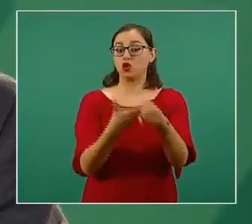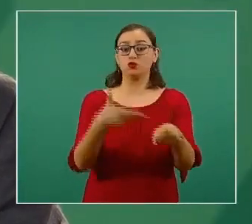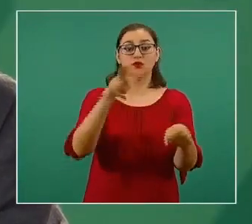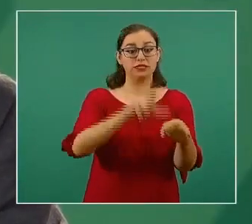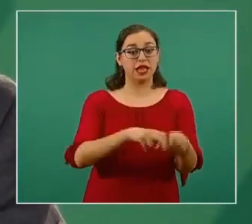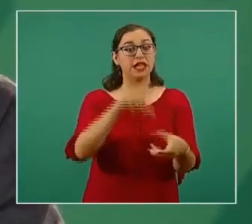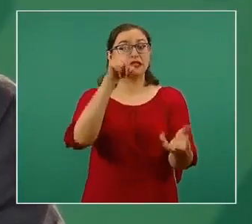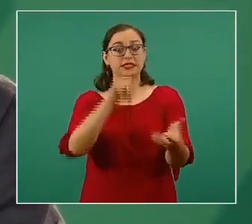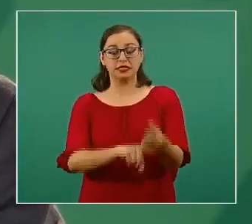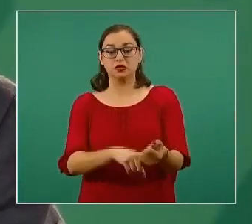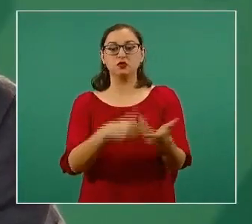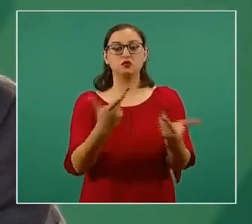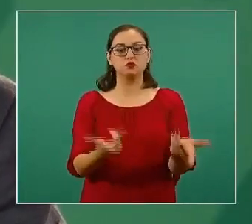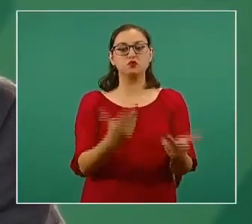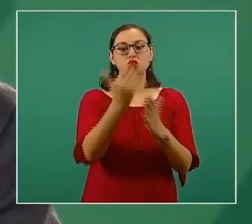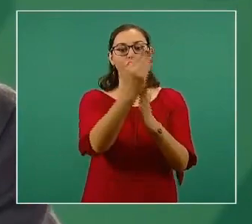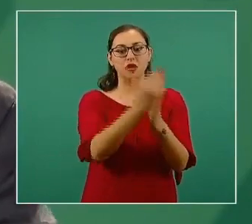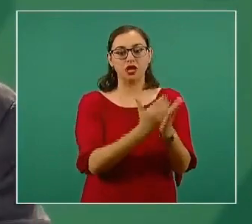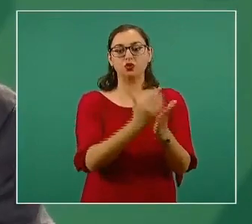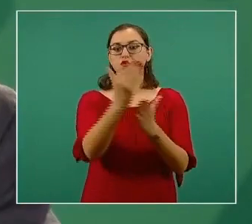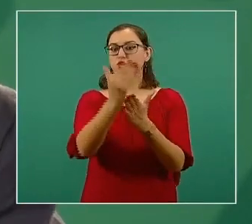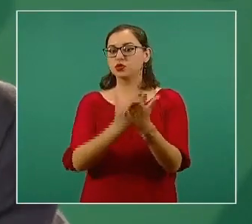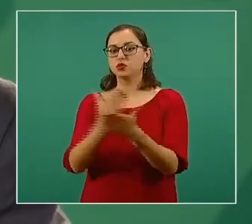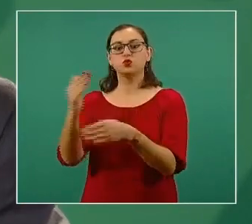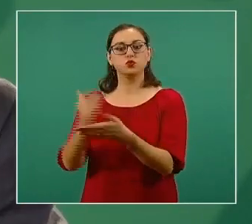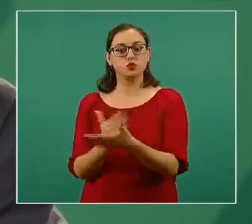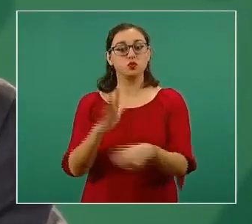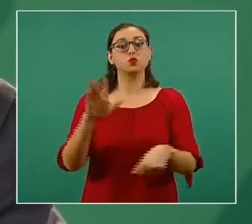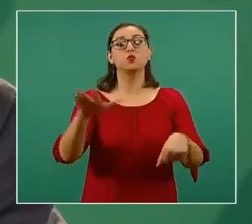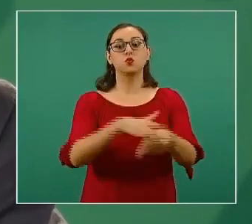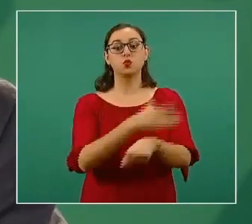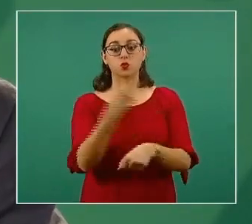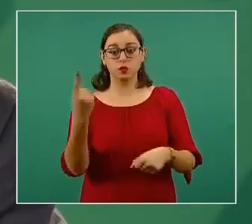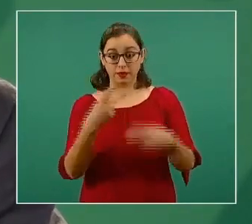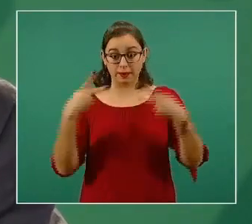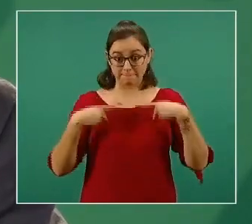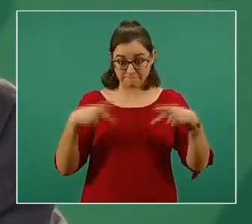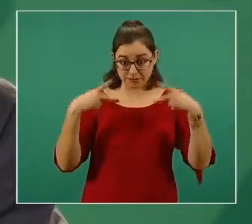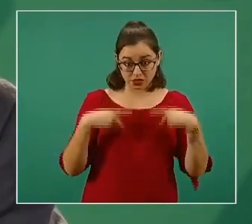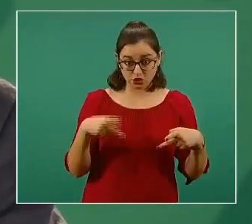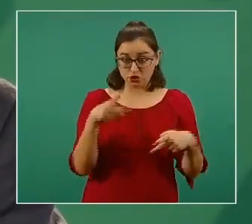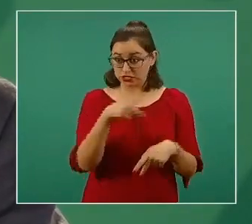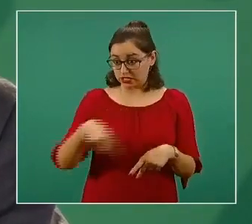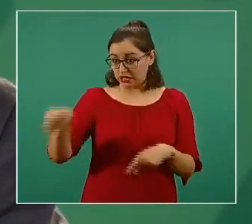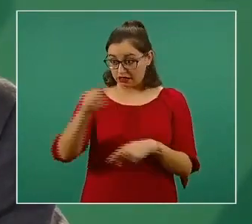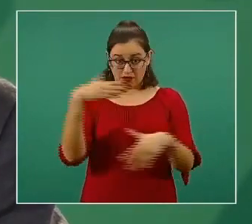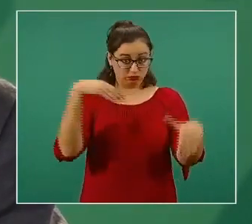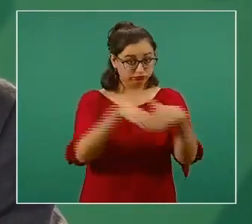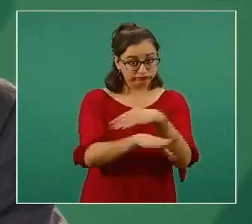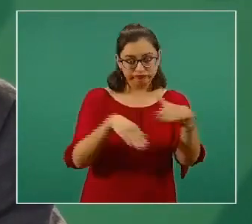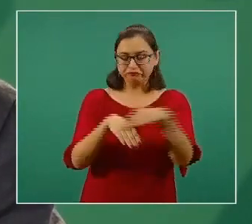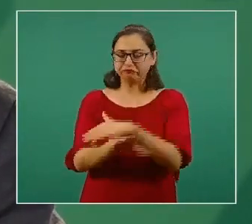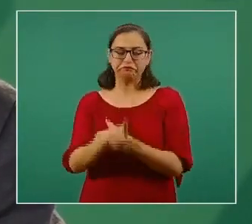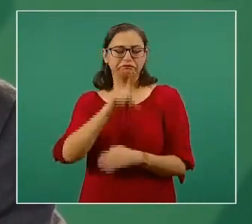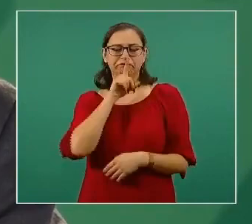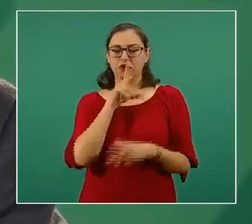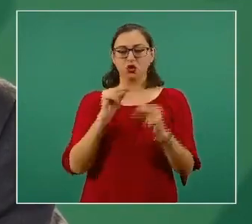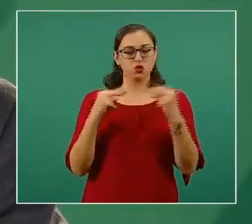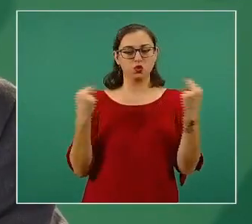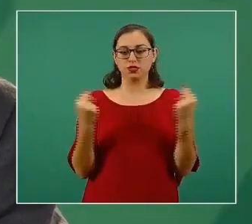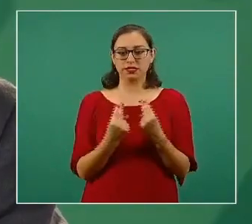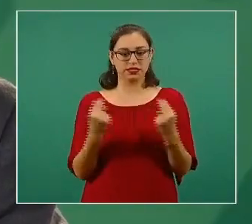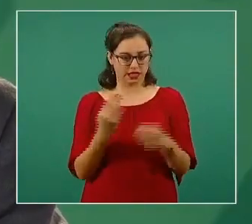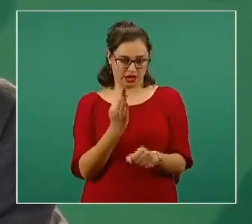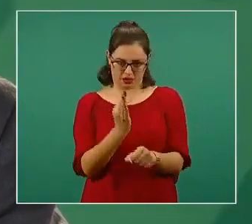están vaciando porque ya no hay personas que requieran atención especializada COVID en la mayoría de ellos. En este